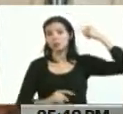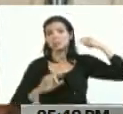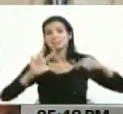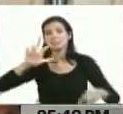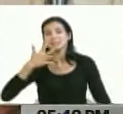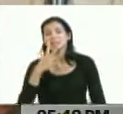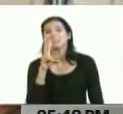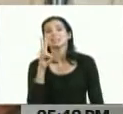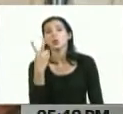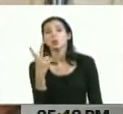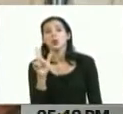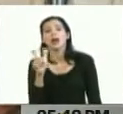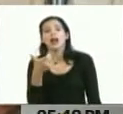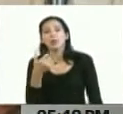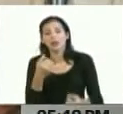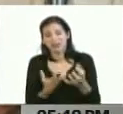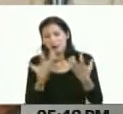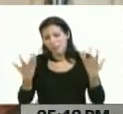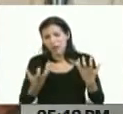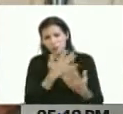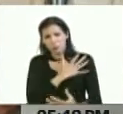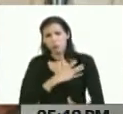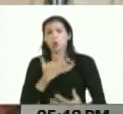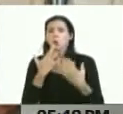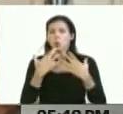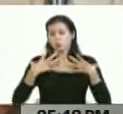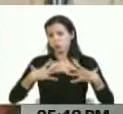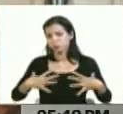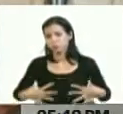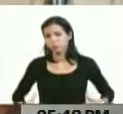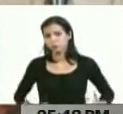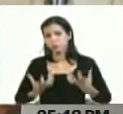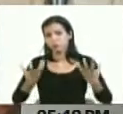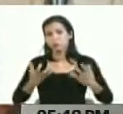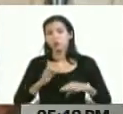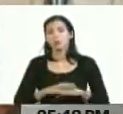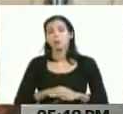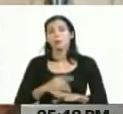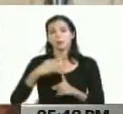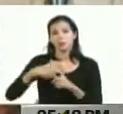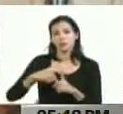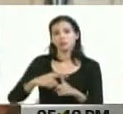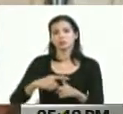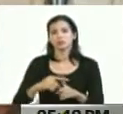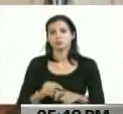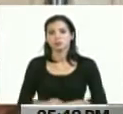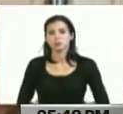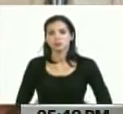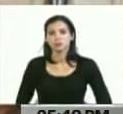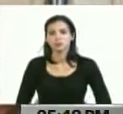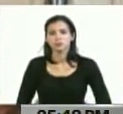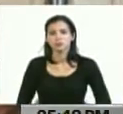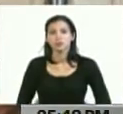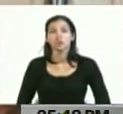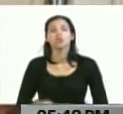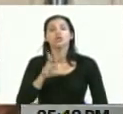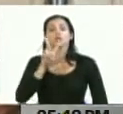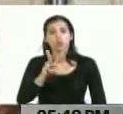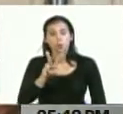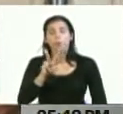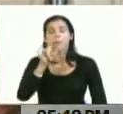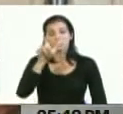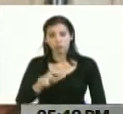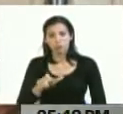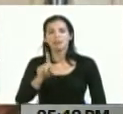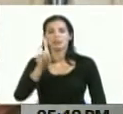grado. Pero posteriormente y después a esta información, sorprendentemente aparecieron dos personas más, pero